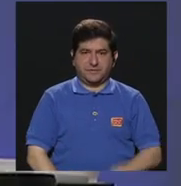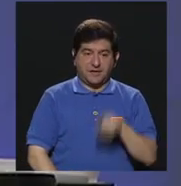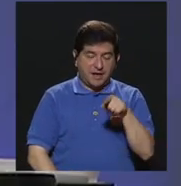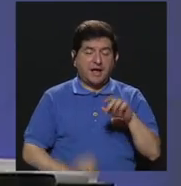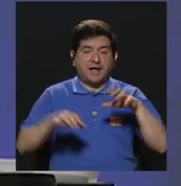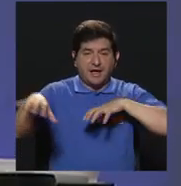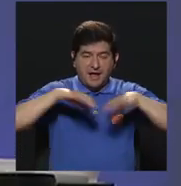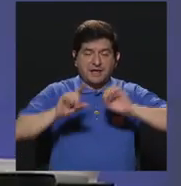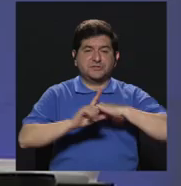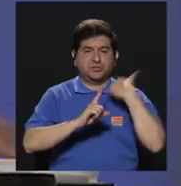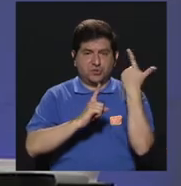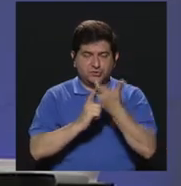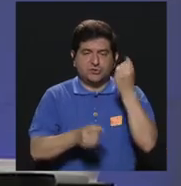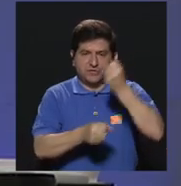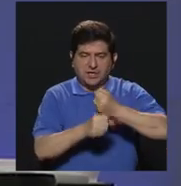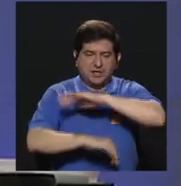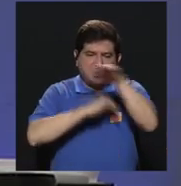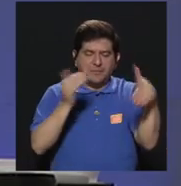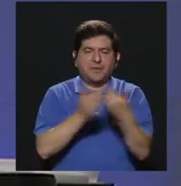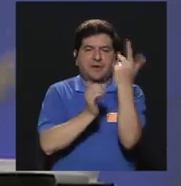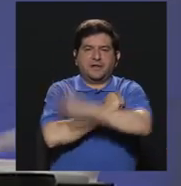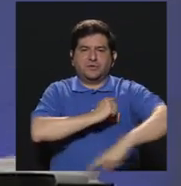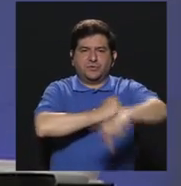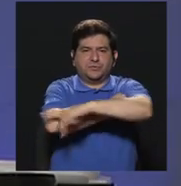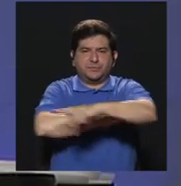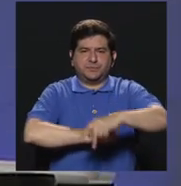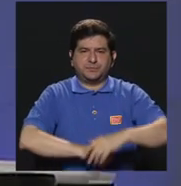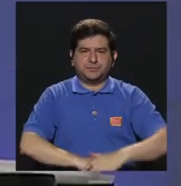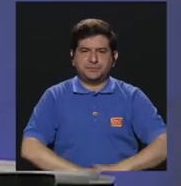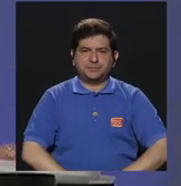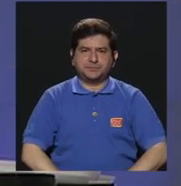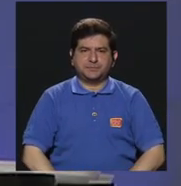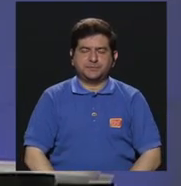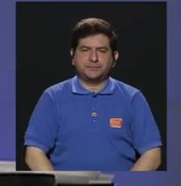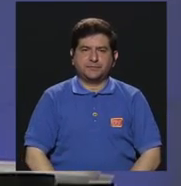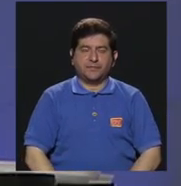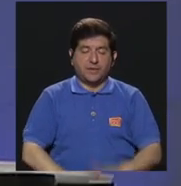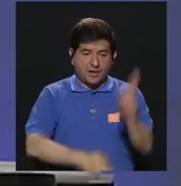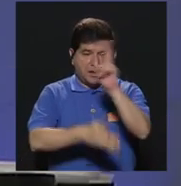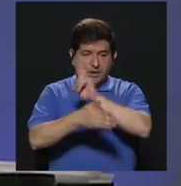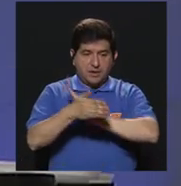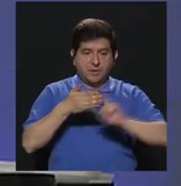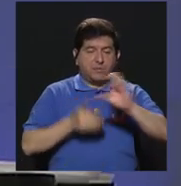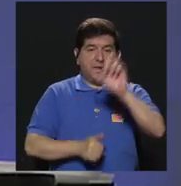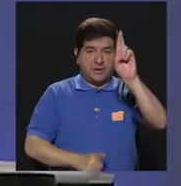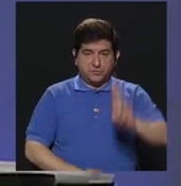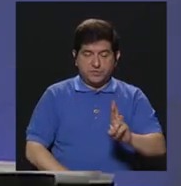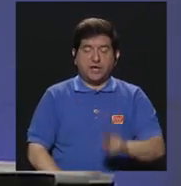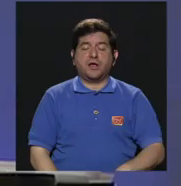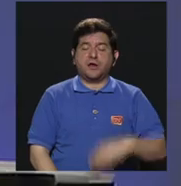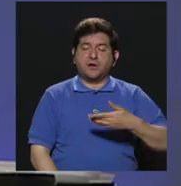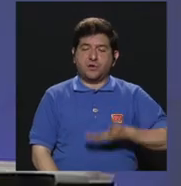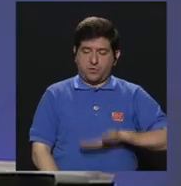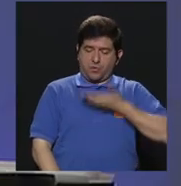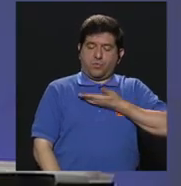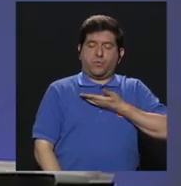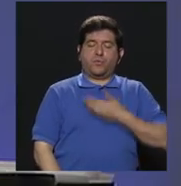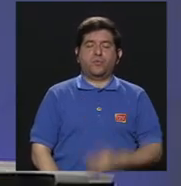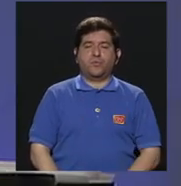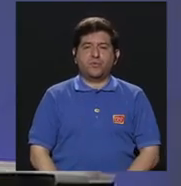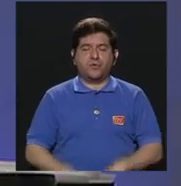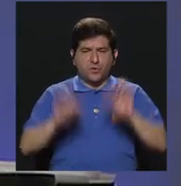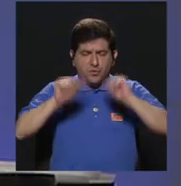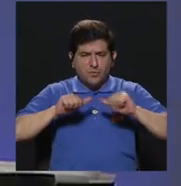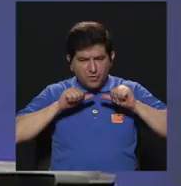hacer acción social en todo el territorio nacional. Para la Universidad de Costa Rica es un orgullo haber caminado